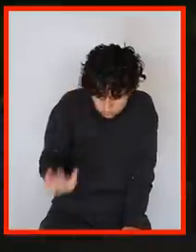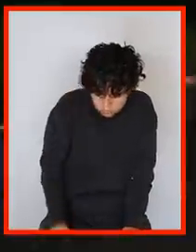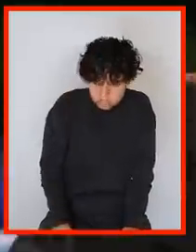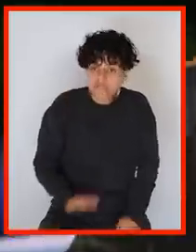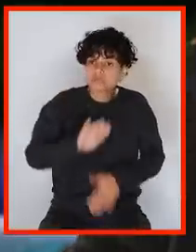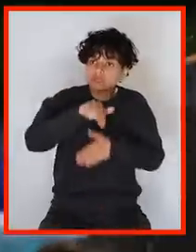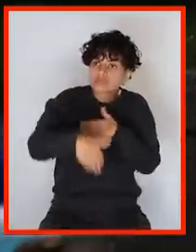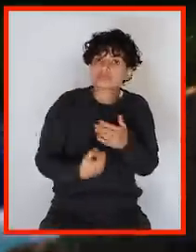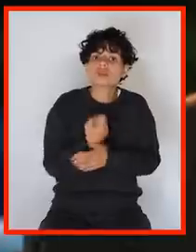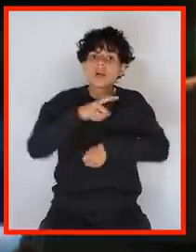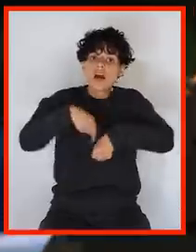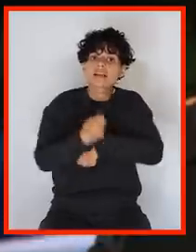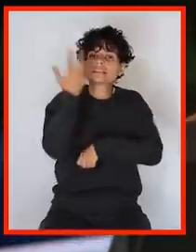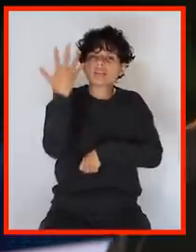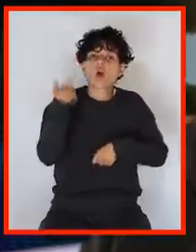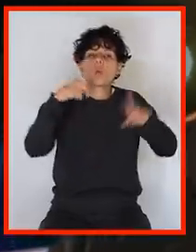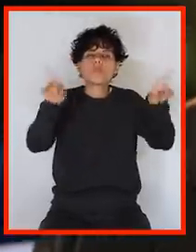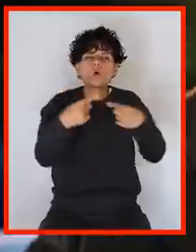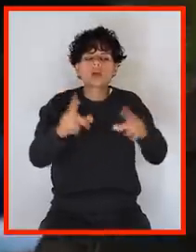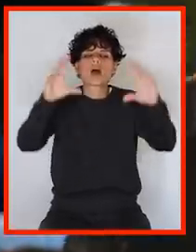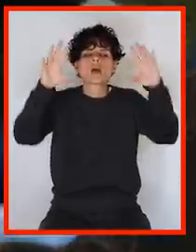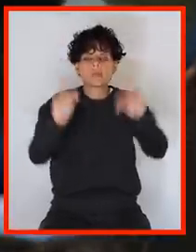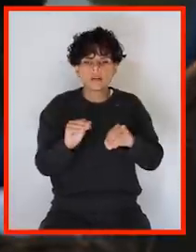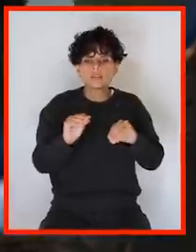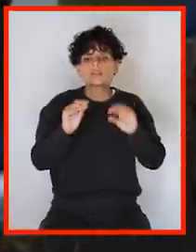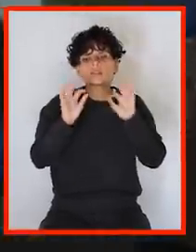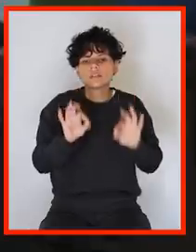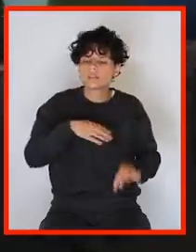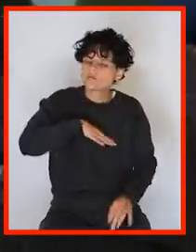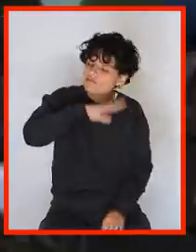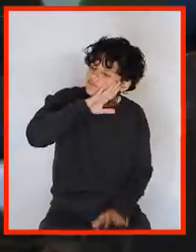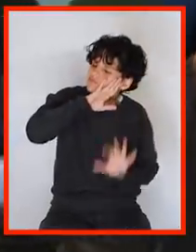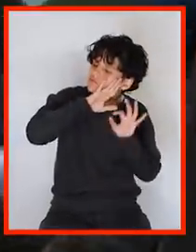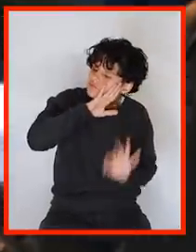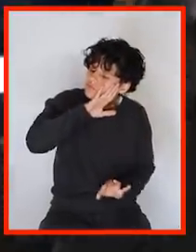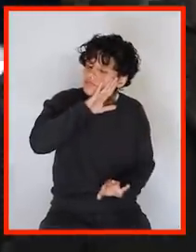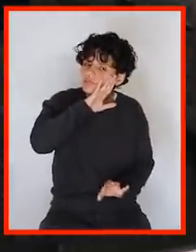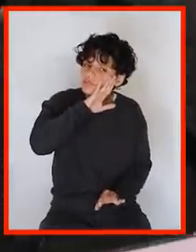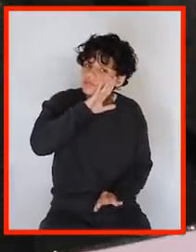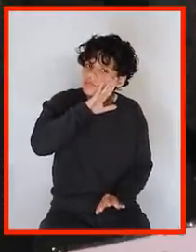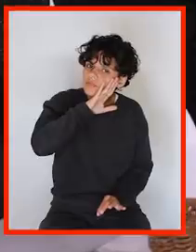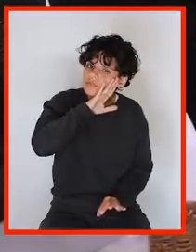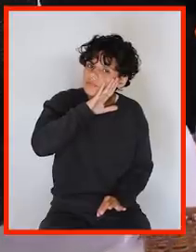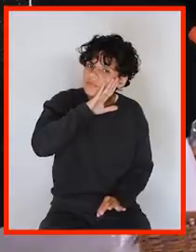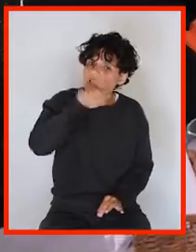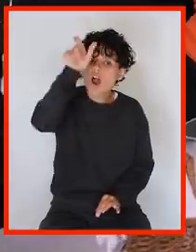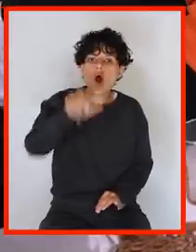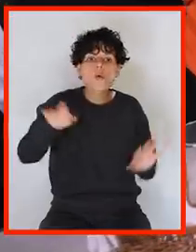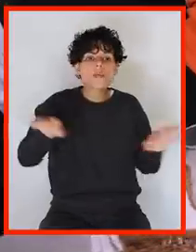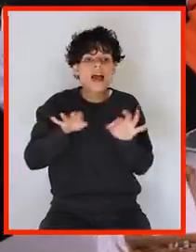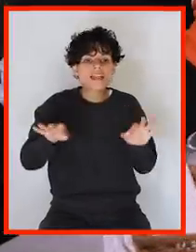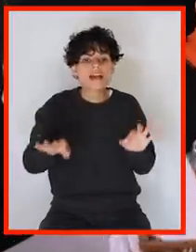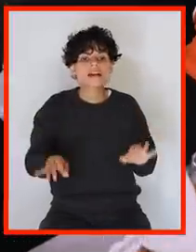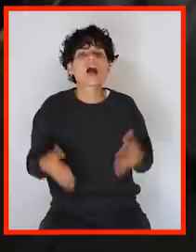verdad es que de repente, ya a cinco y tanto de la mañana, así, uy, oh, apagaron la música, qué bueno. Llamamos, dormamos, sí, qué rico. De repente sale